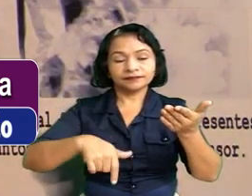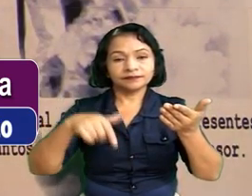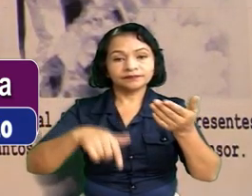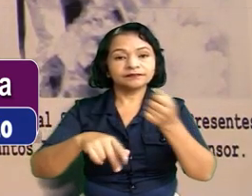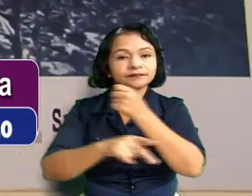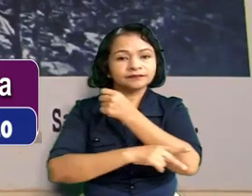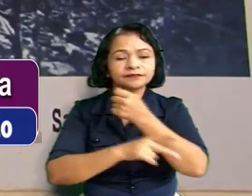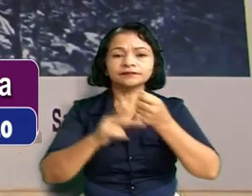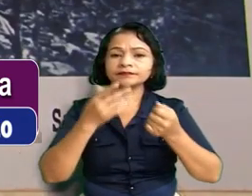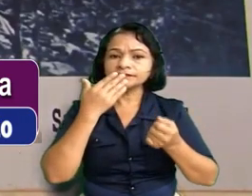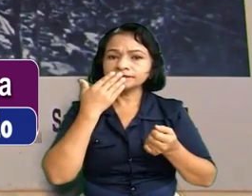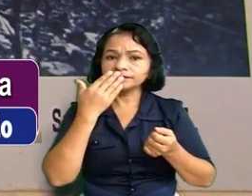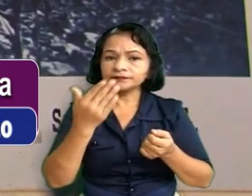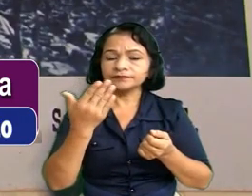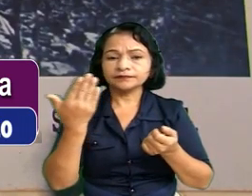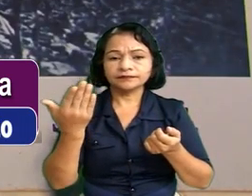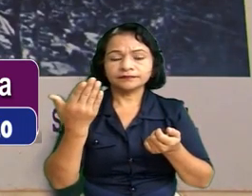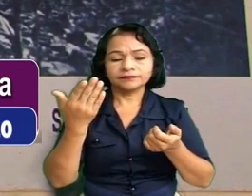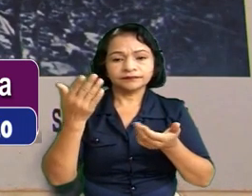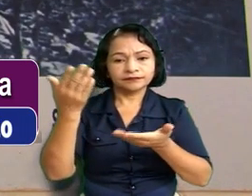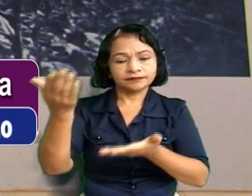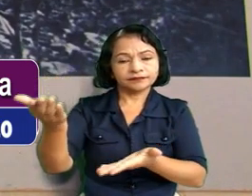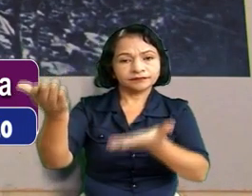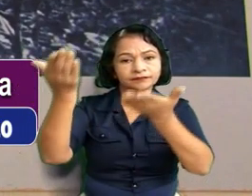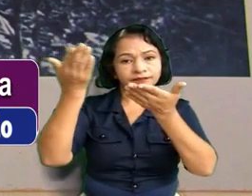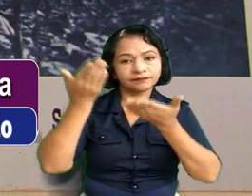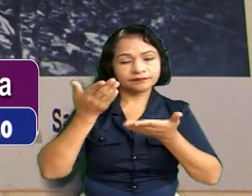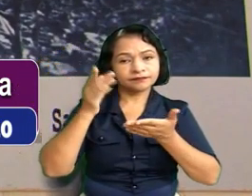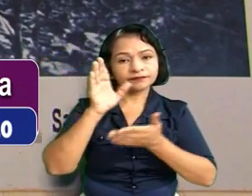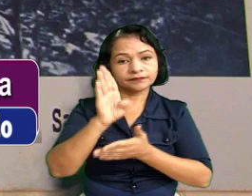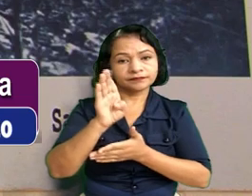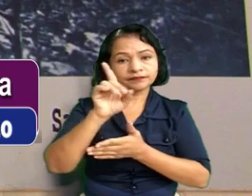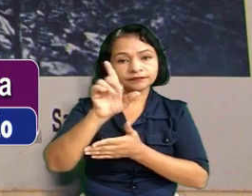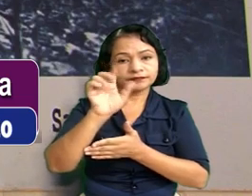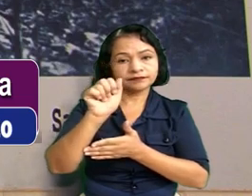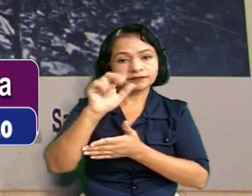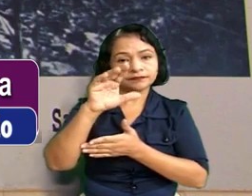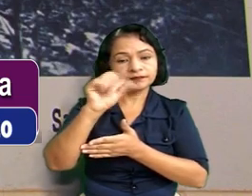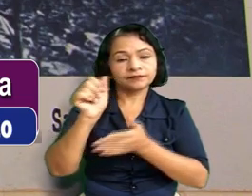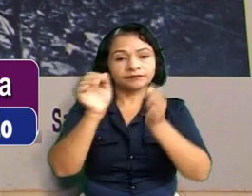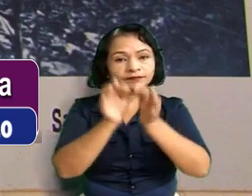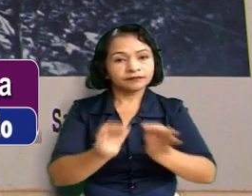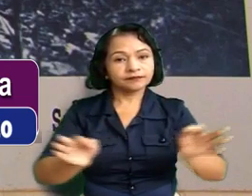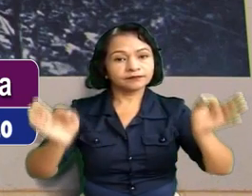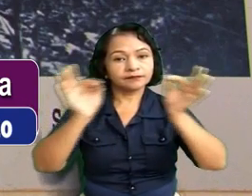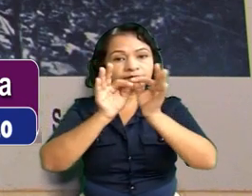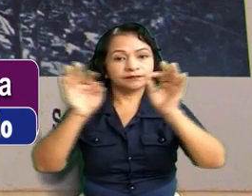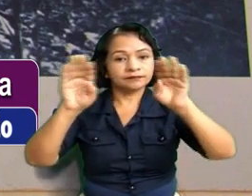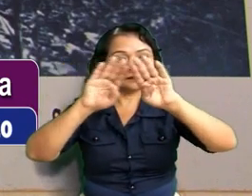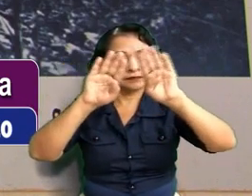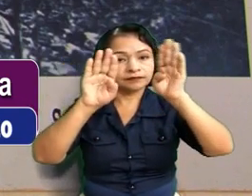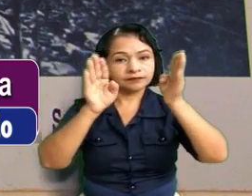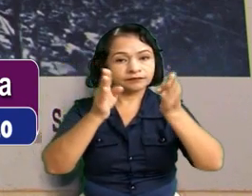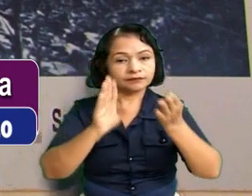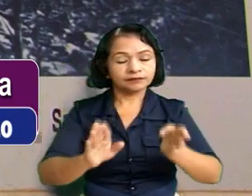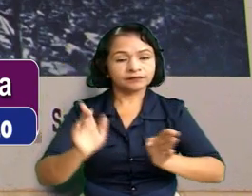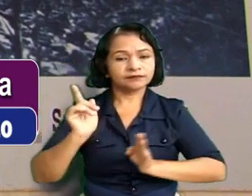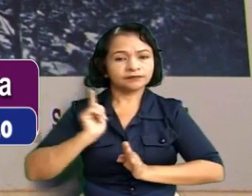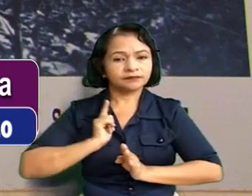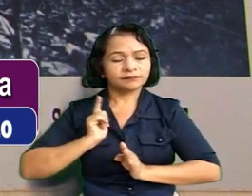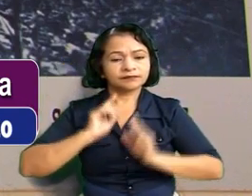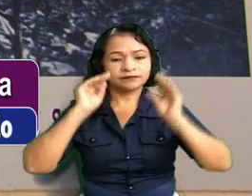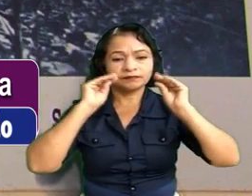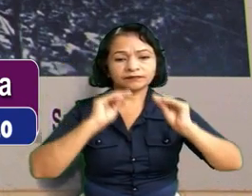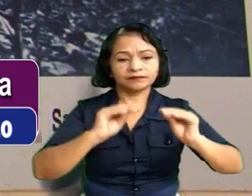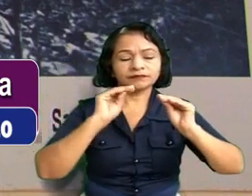vale la pena y que ese legado de Blanquita es importante para nosotras las mujeres, porque estamos cultivando